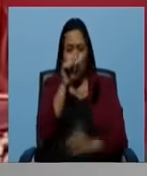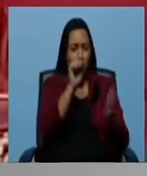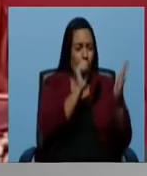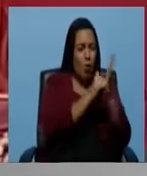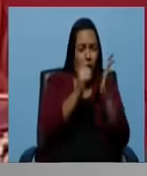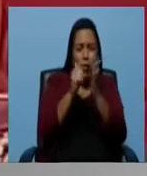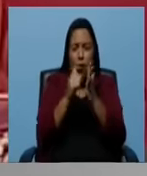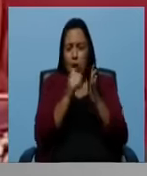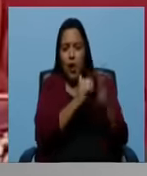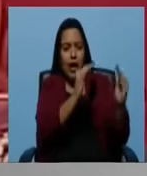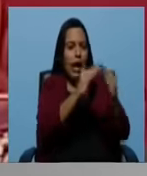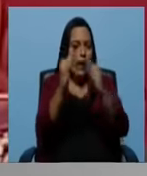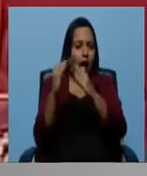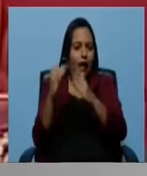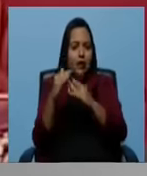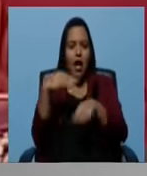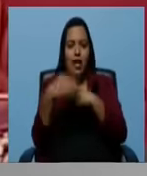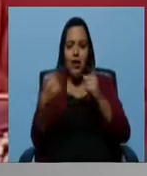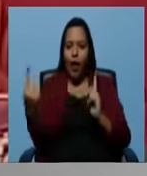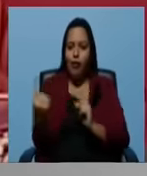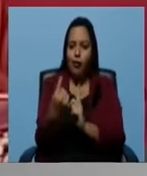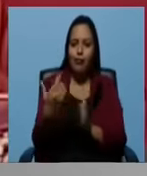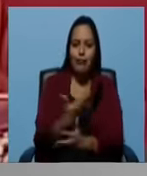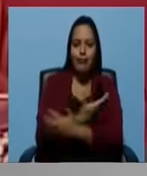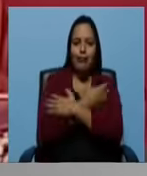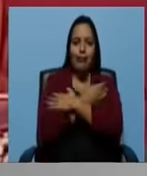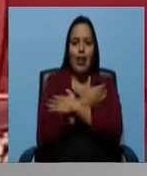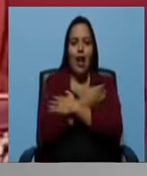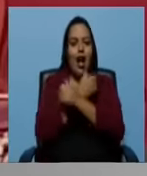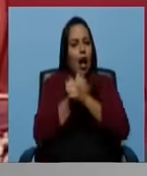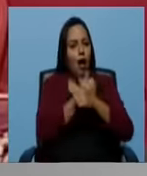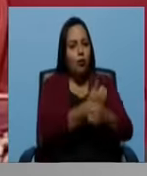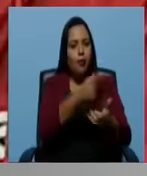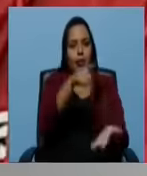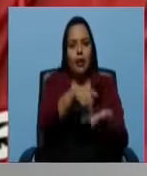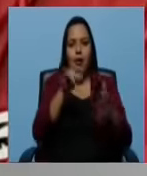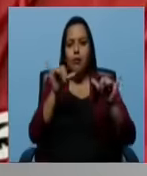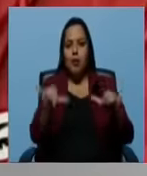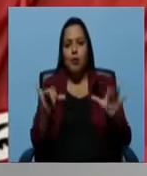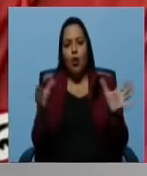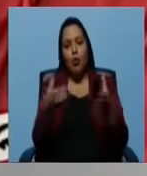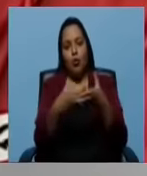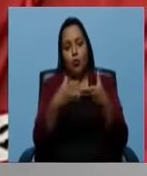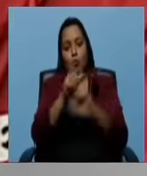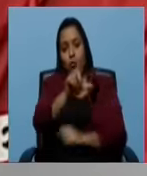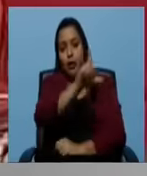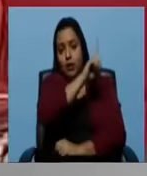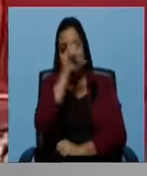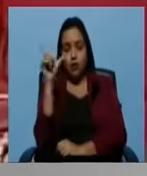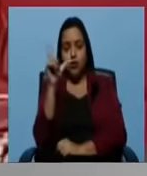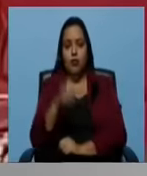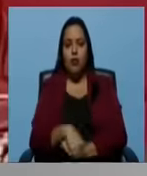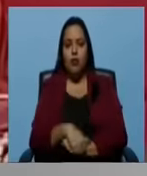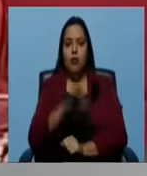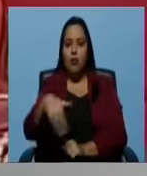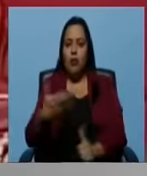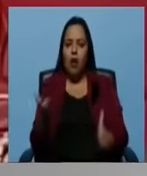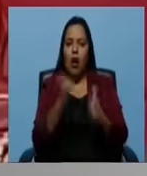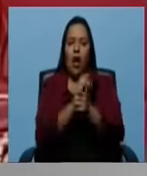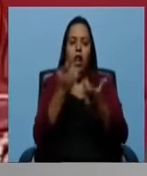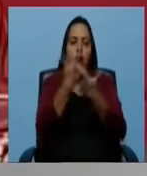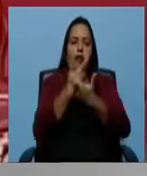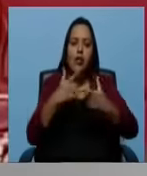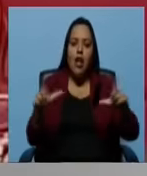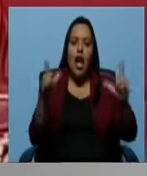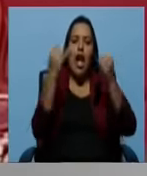dándonos el abrazo amoroso de militancia de una misma causa, de la causa de la liberación, de la